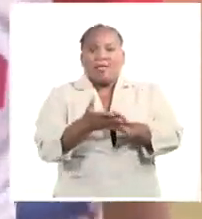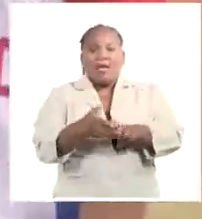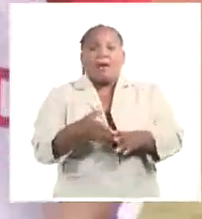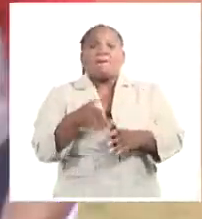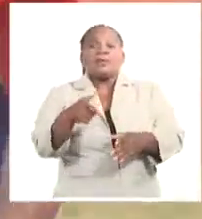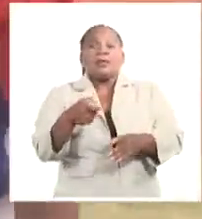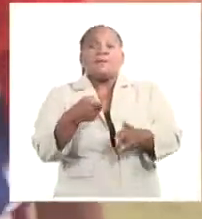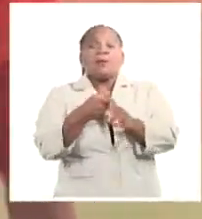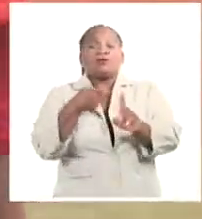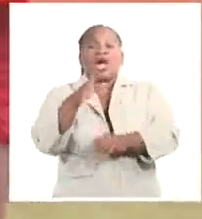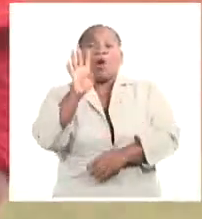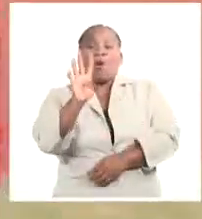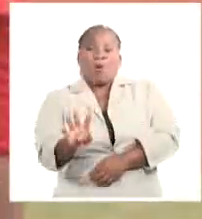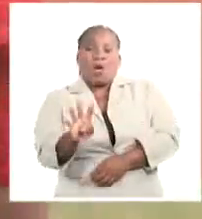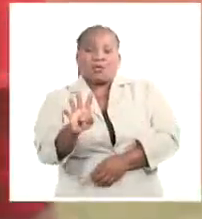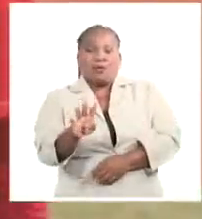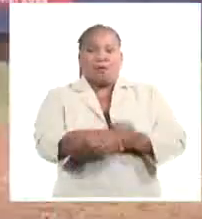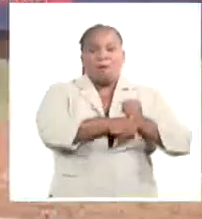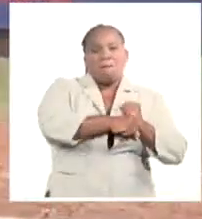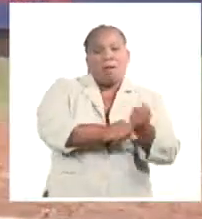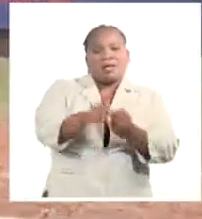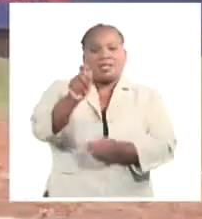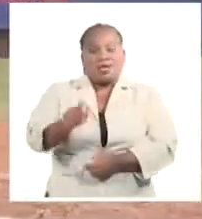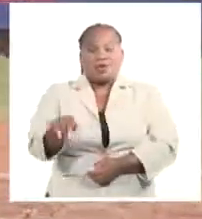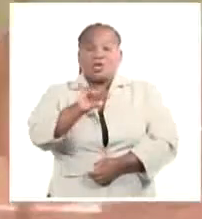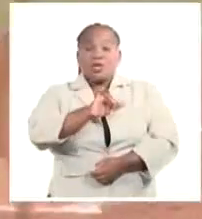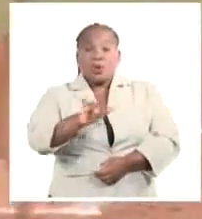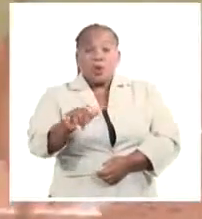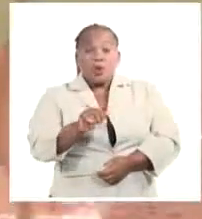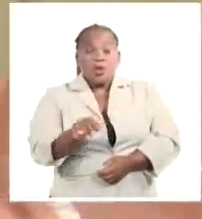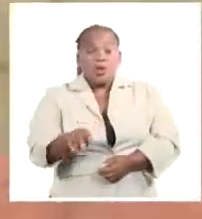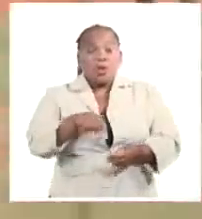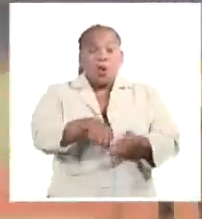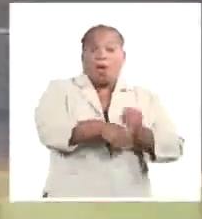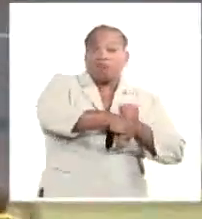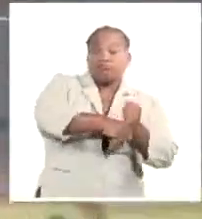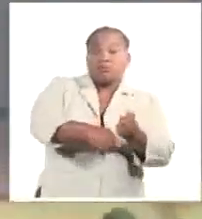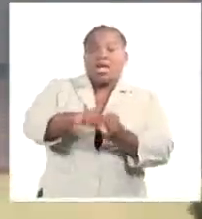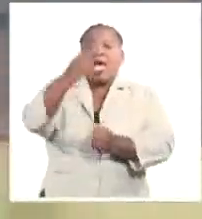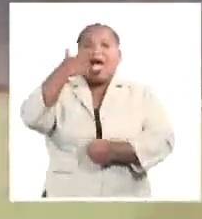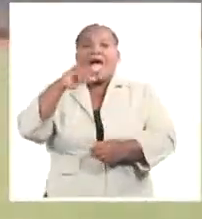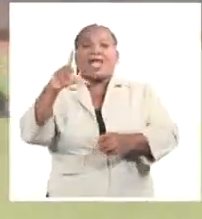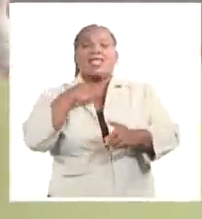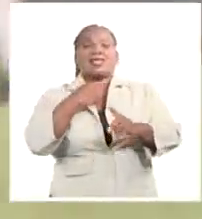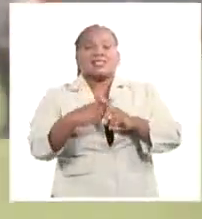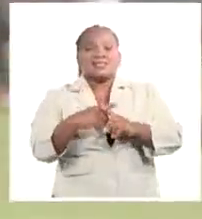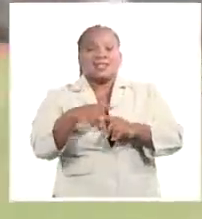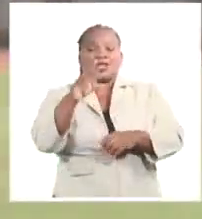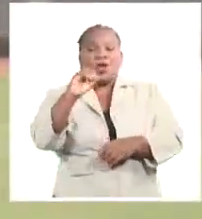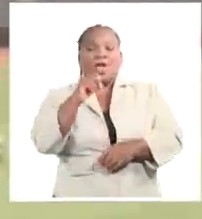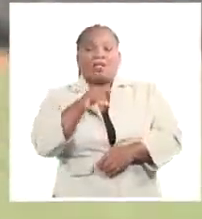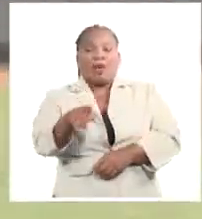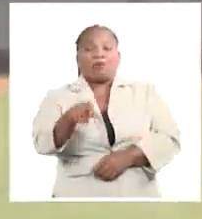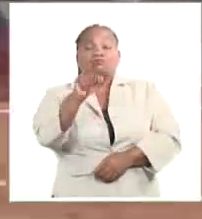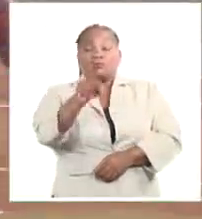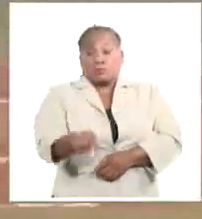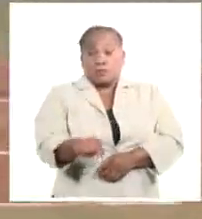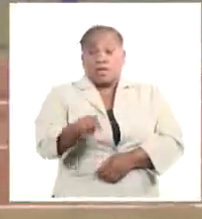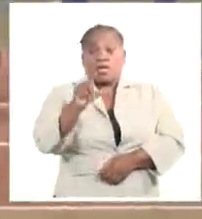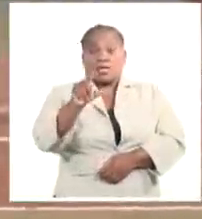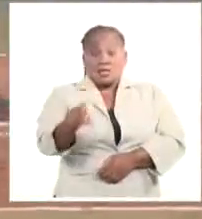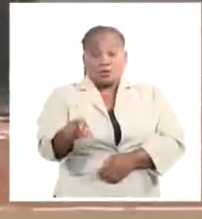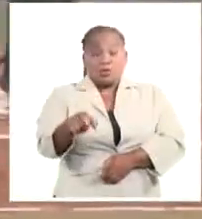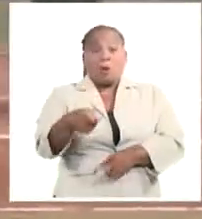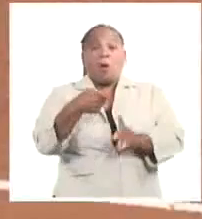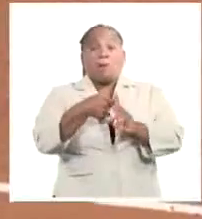4 bateadores. También subieron al montículo Óscar Hernández y Alex Guerra. Este último lanzó el séptimo completo y ponchó a los